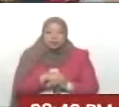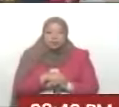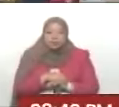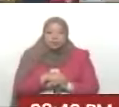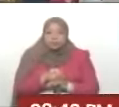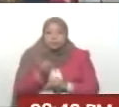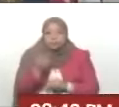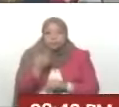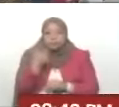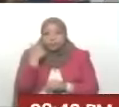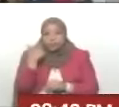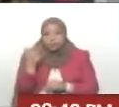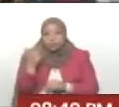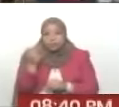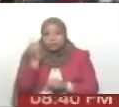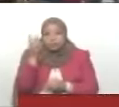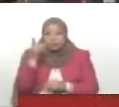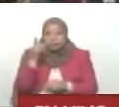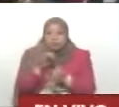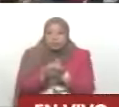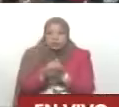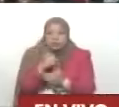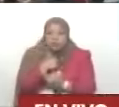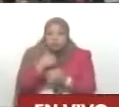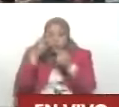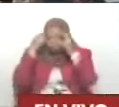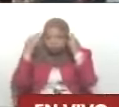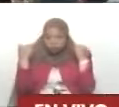y bueno, y cuando nos damos cuenta, yo tenía a la Virgen, me